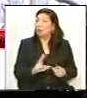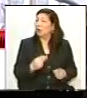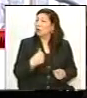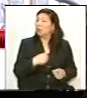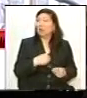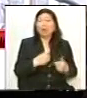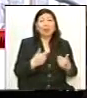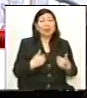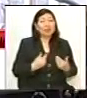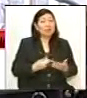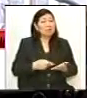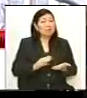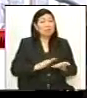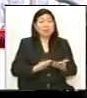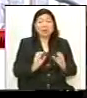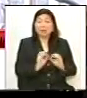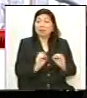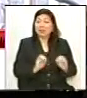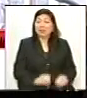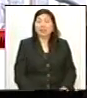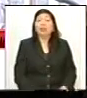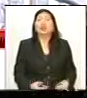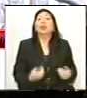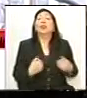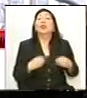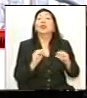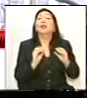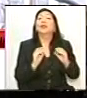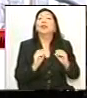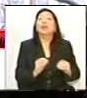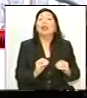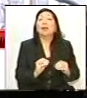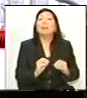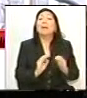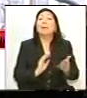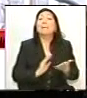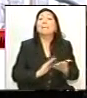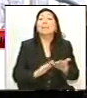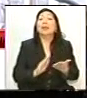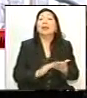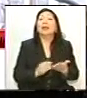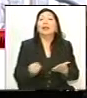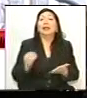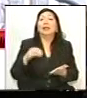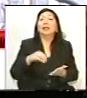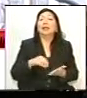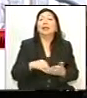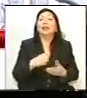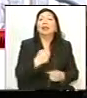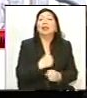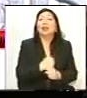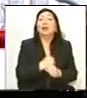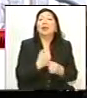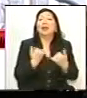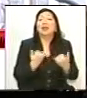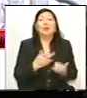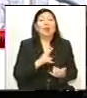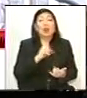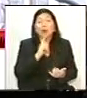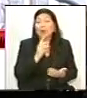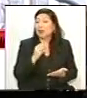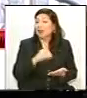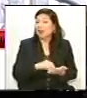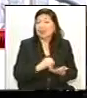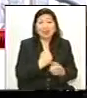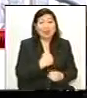no debemos dar ese permiso, porque nosotros damos permiso en adicionales de obra. Aquí esto no es un